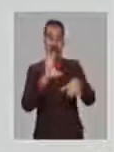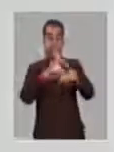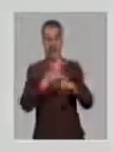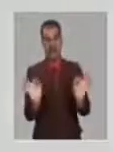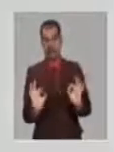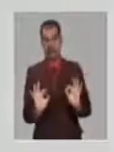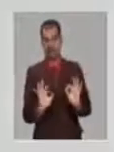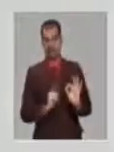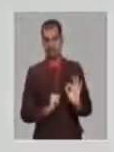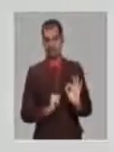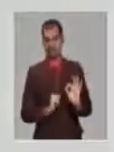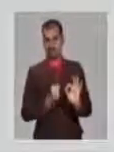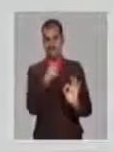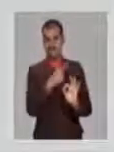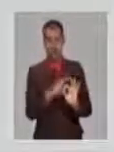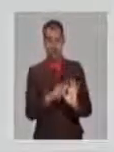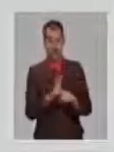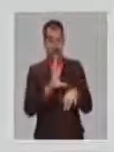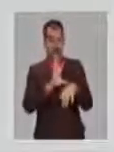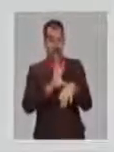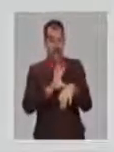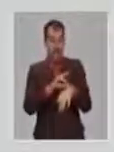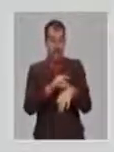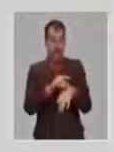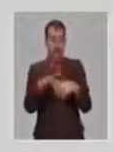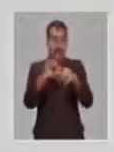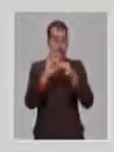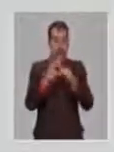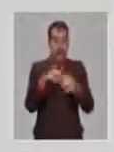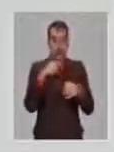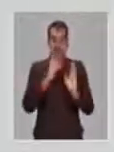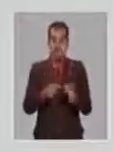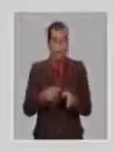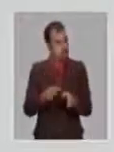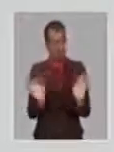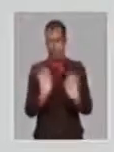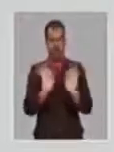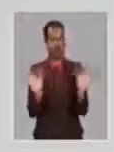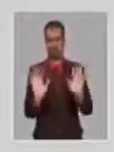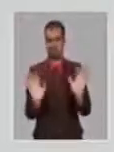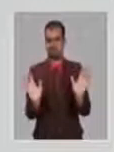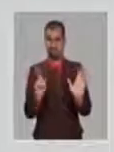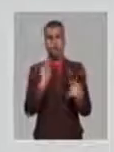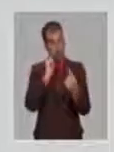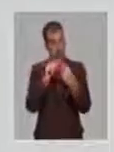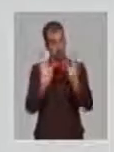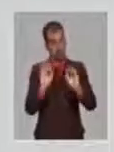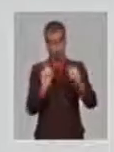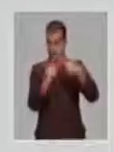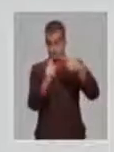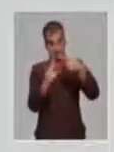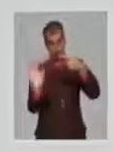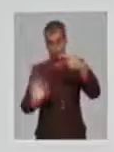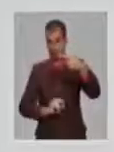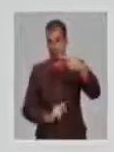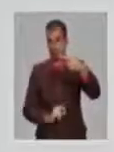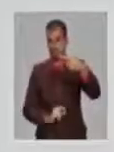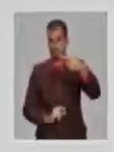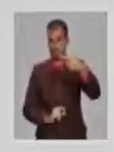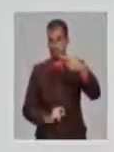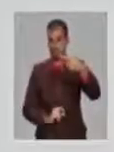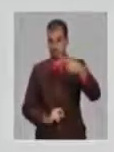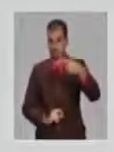graves de la enfermedad o fallezca. Y ese también es nuestra principal variable, es decir, es cómo es posible con el candidato